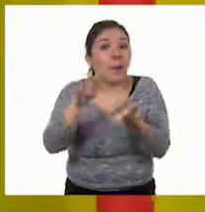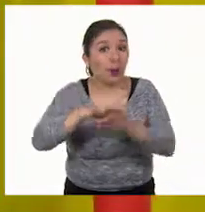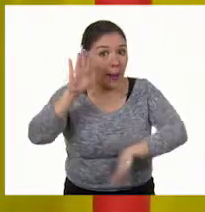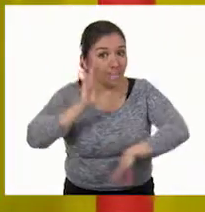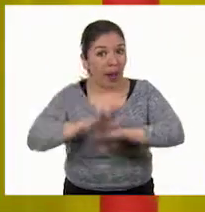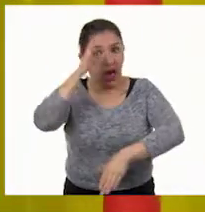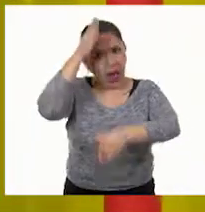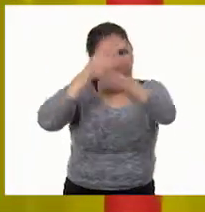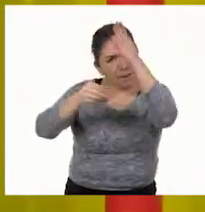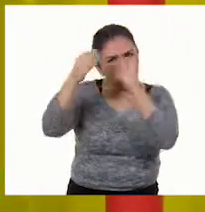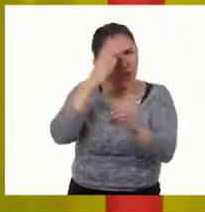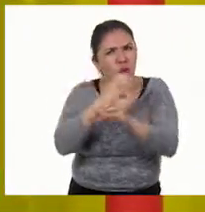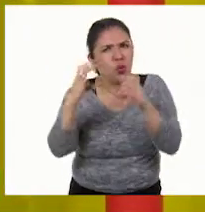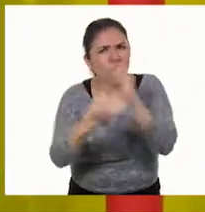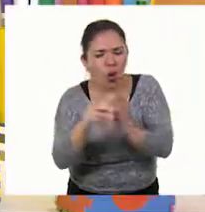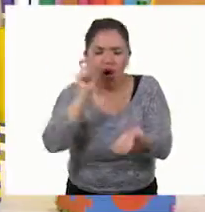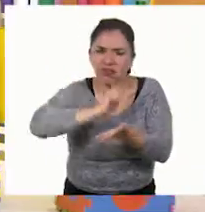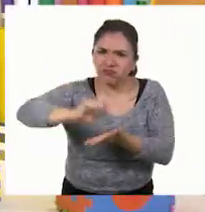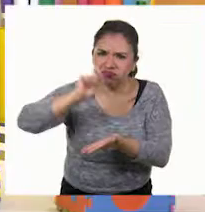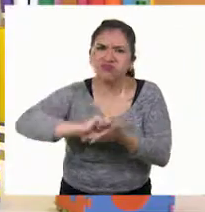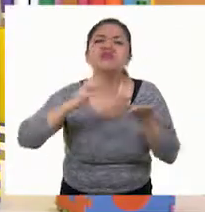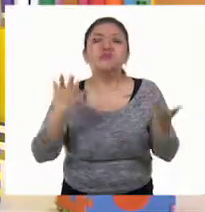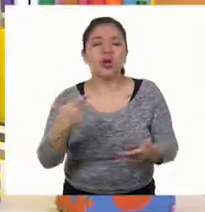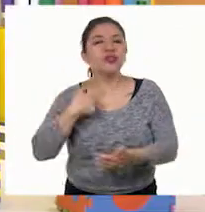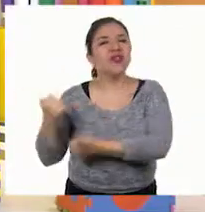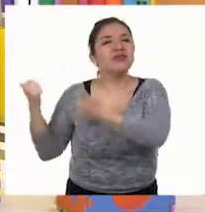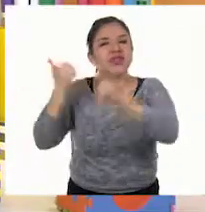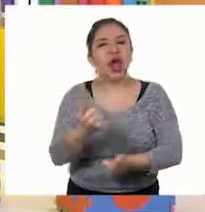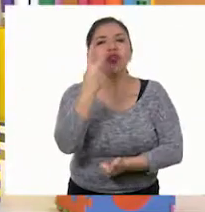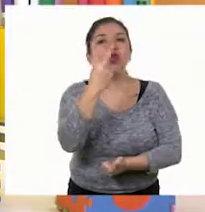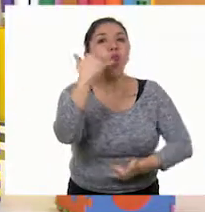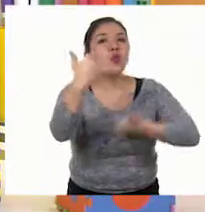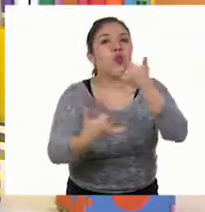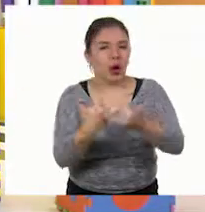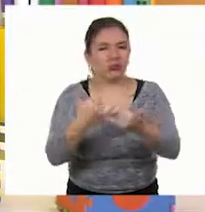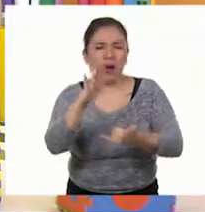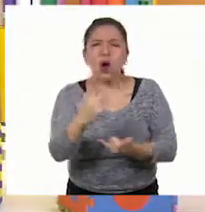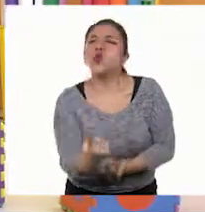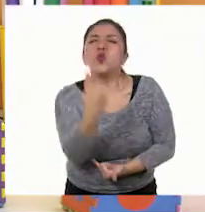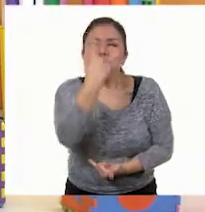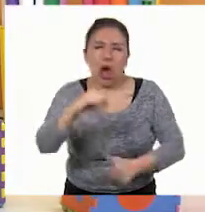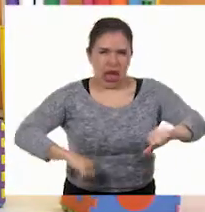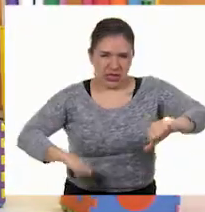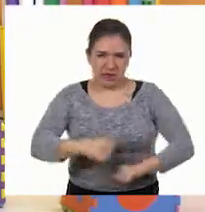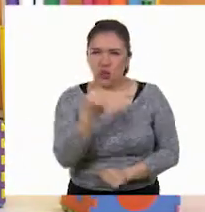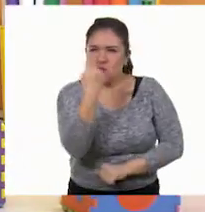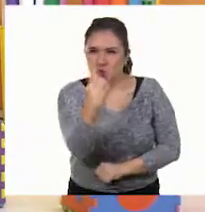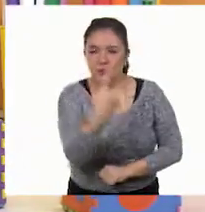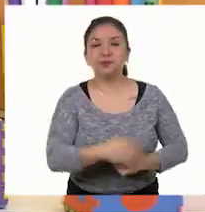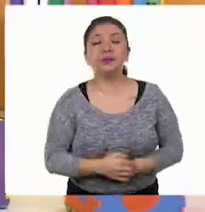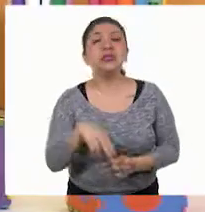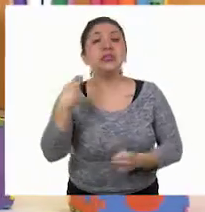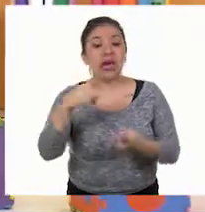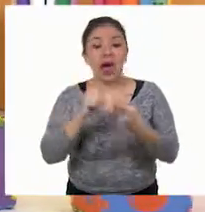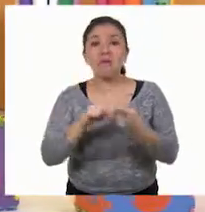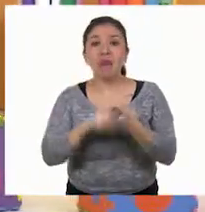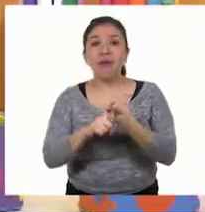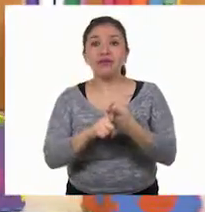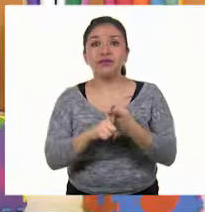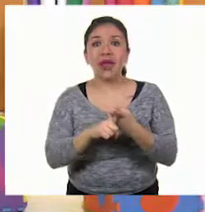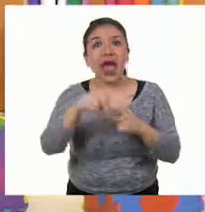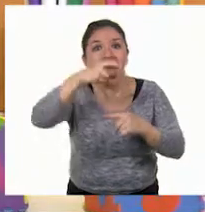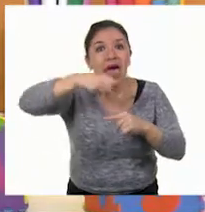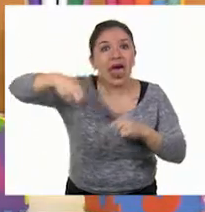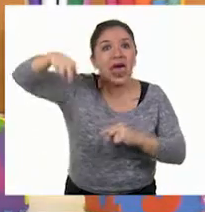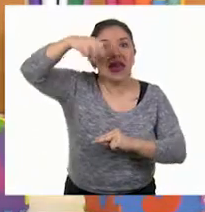proceso de ir aprendiendo a escribir, traigo dos juegos. Perfecto. Bueno, un juego en especial. Uh-huh. Uno se llama La